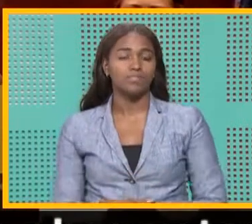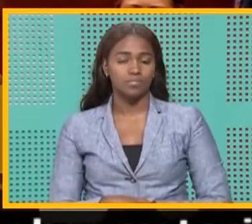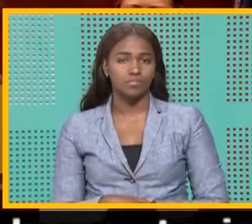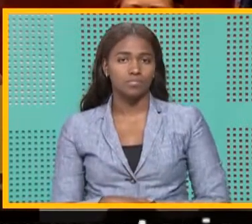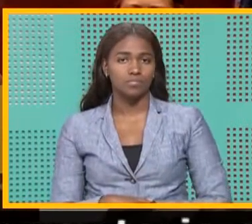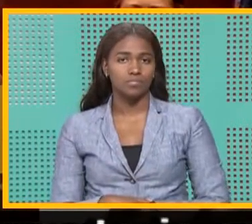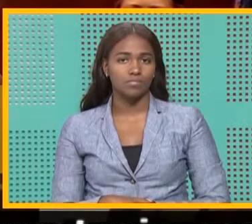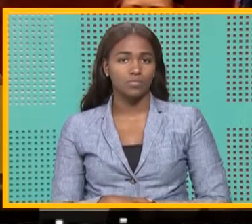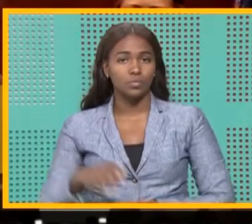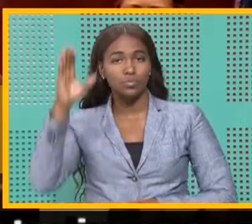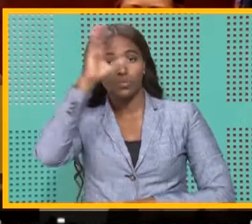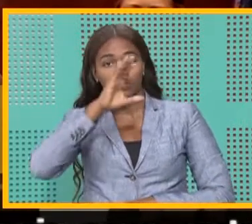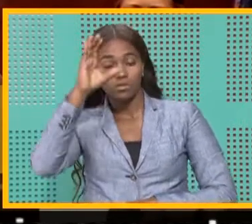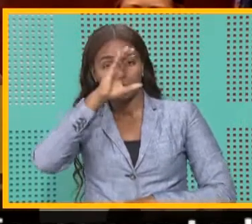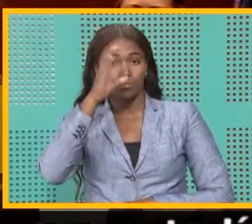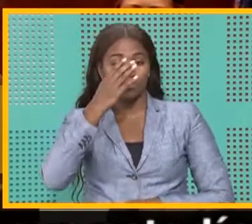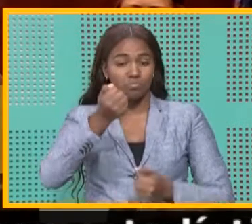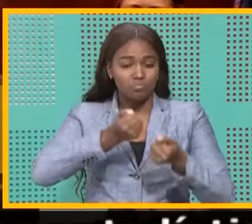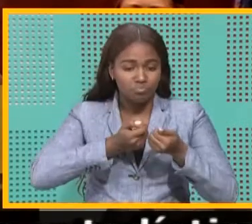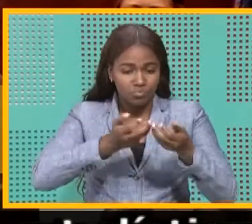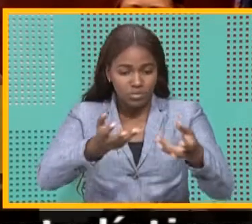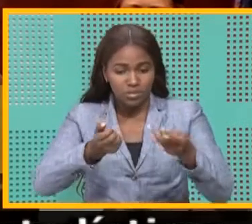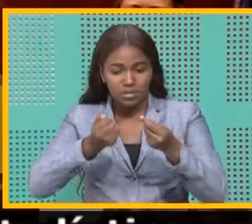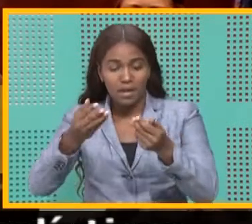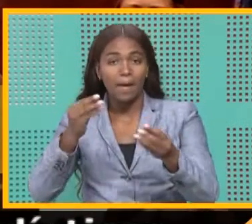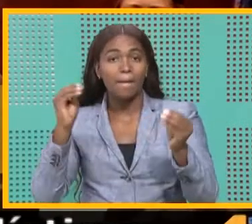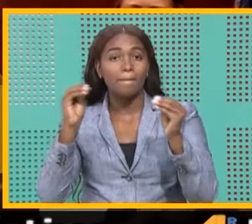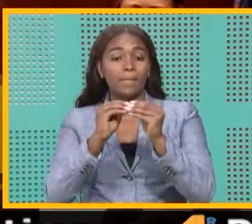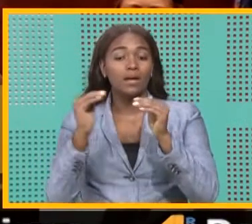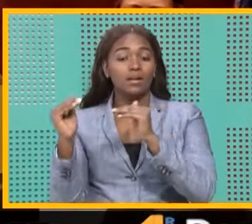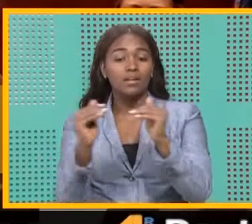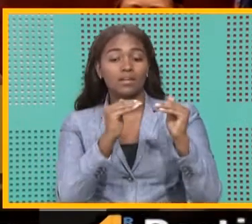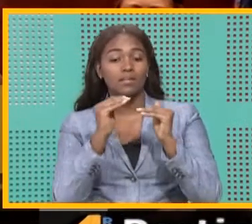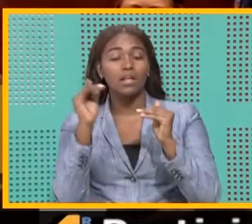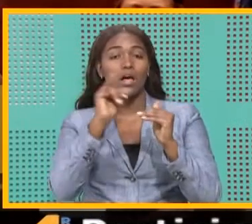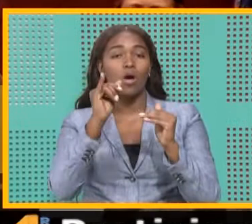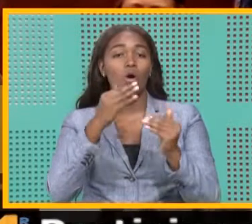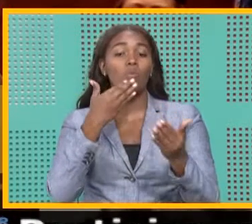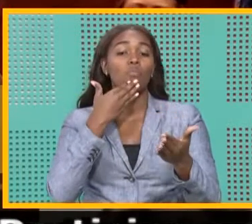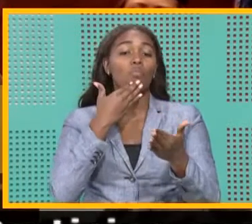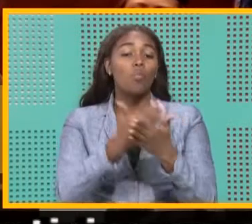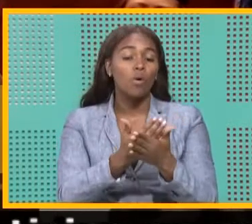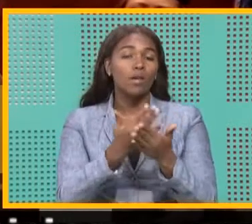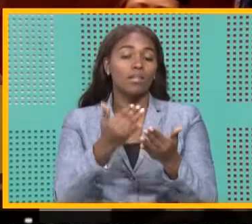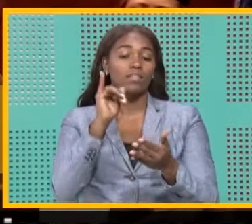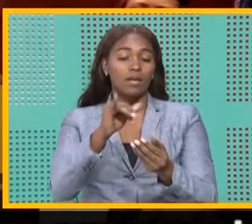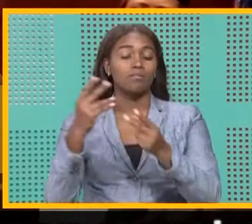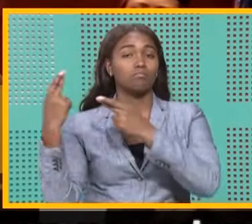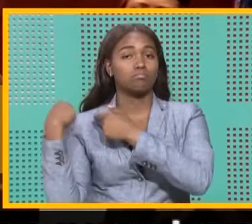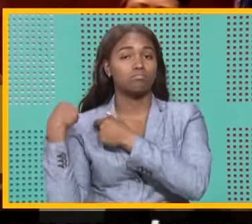Buscaremos la distribución más equitativa y eficiente posible de la carga judicial.